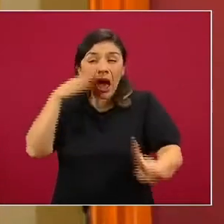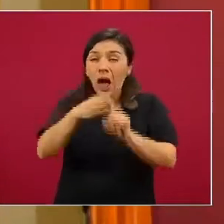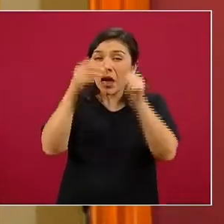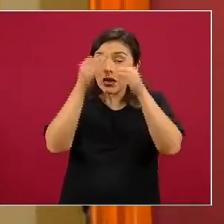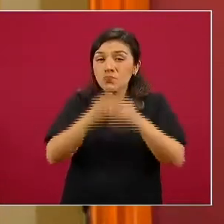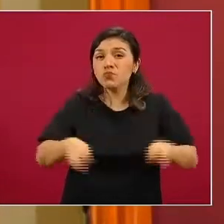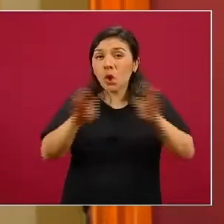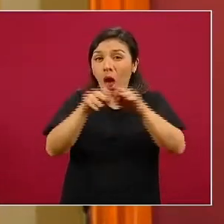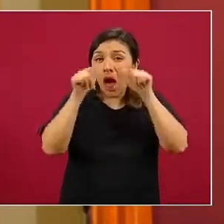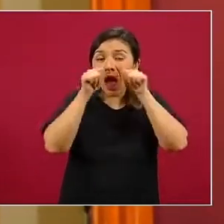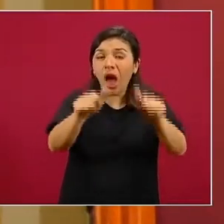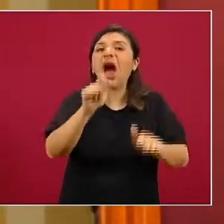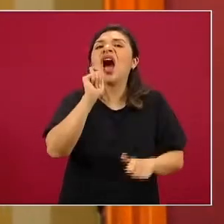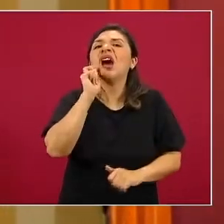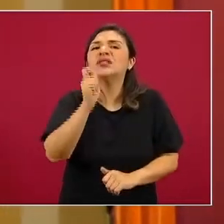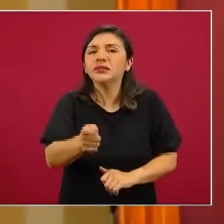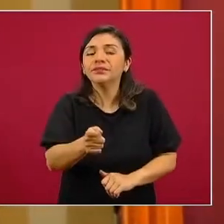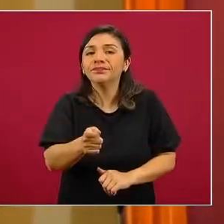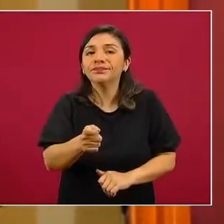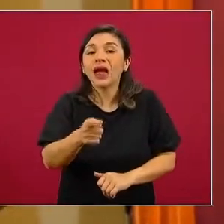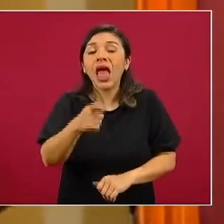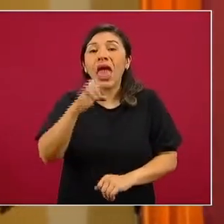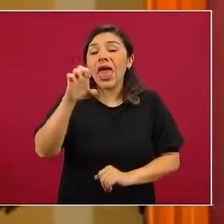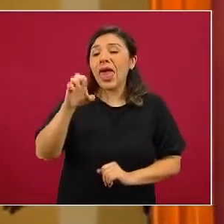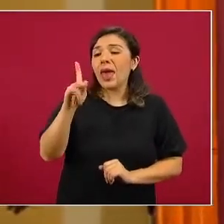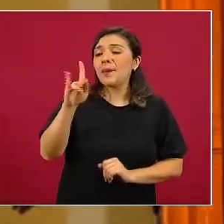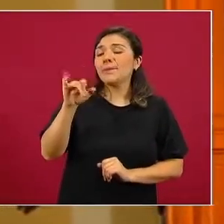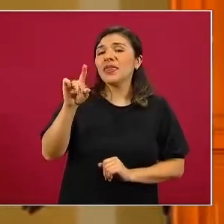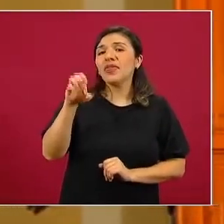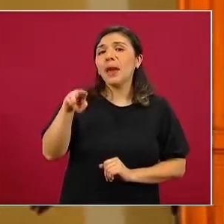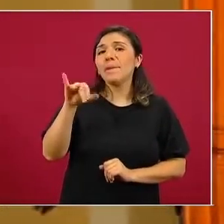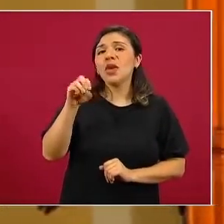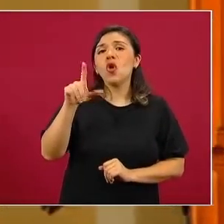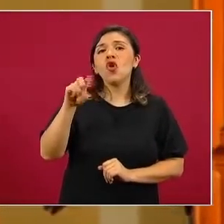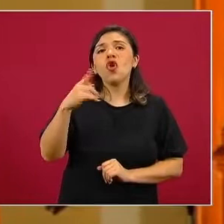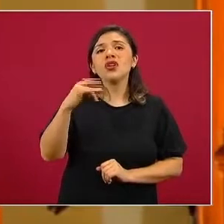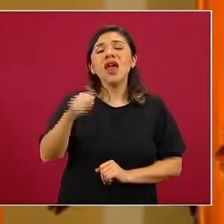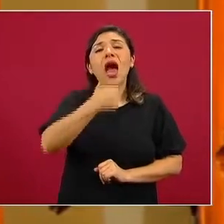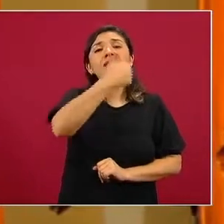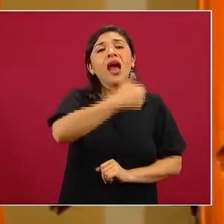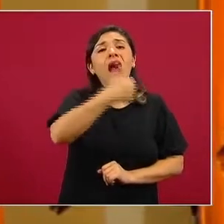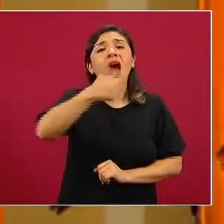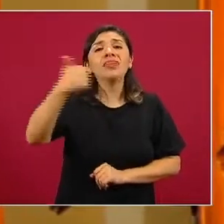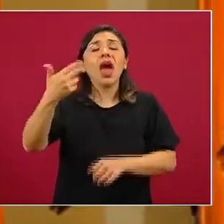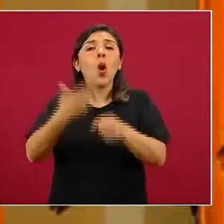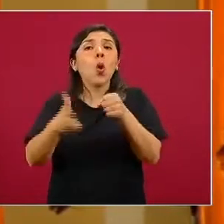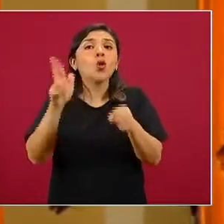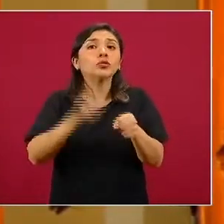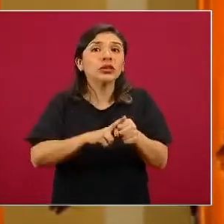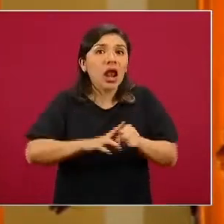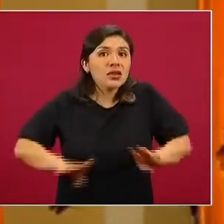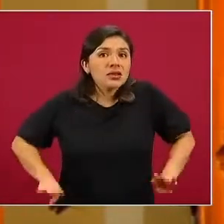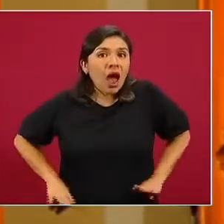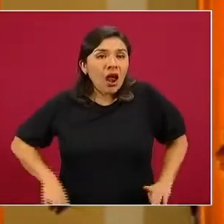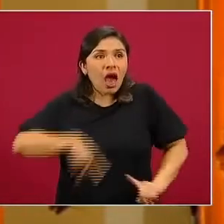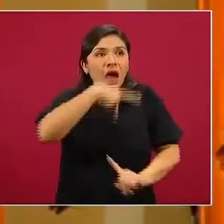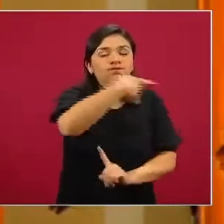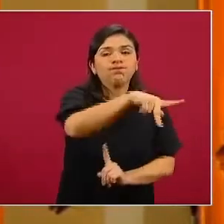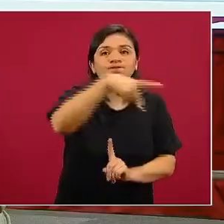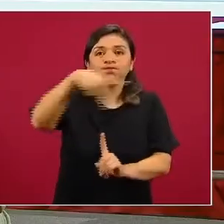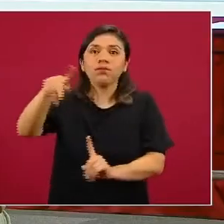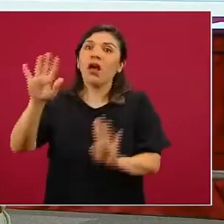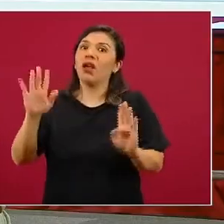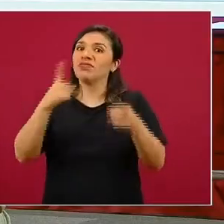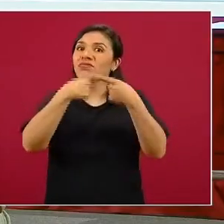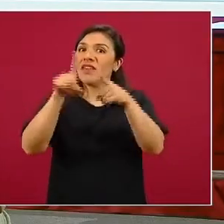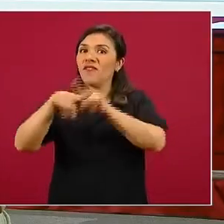énfasis es en la epidemiología de cada hospital. Cada hospital tiene una epidemiología distinta,